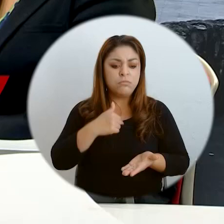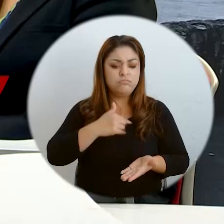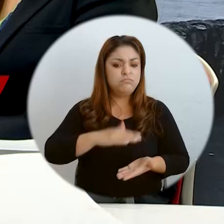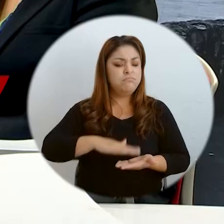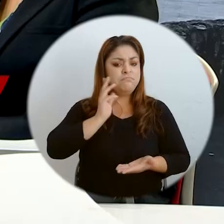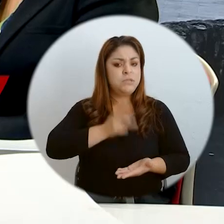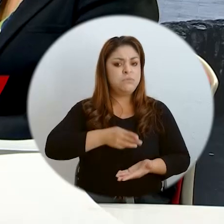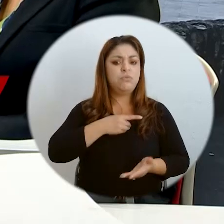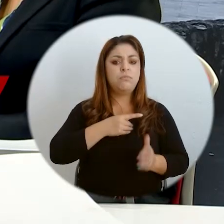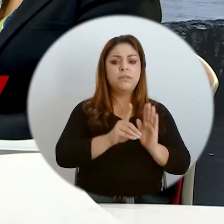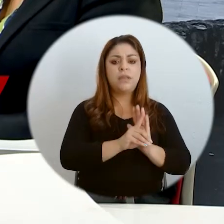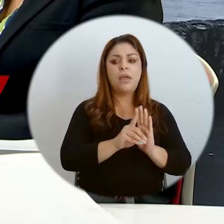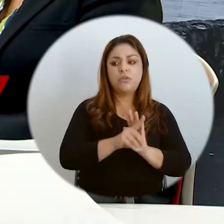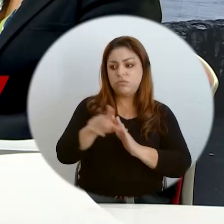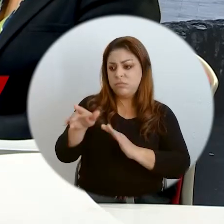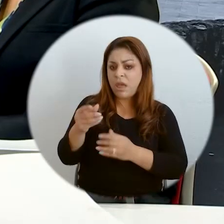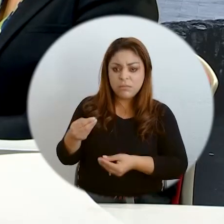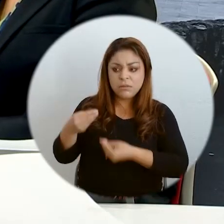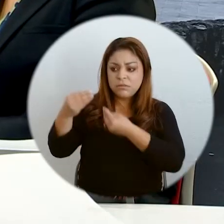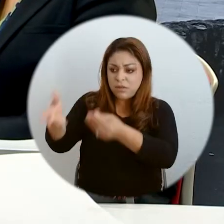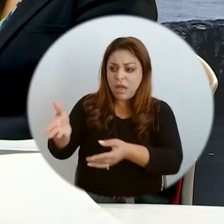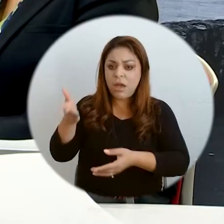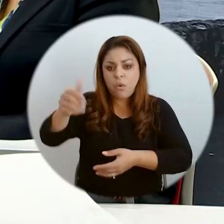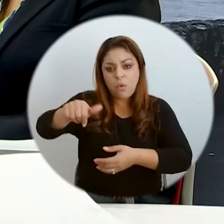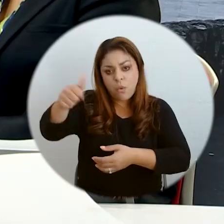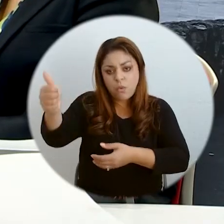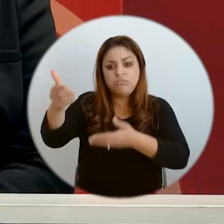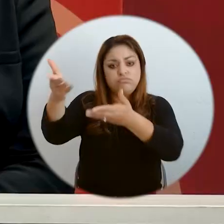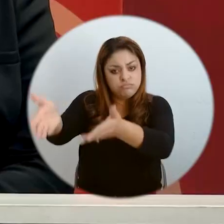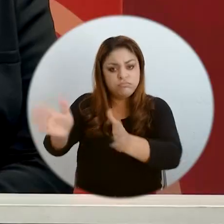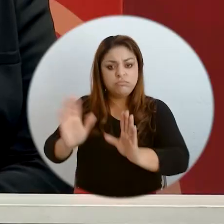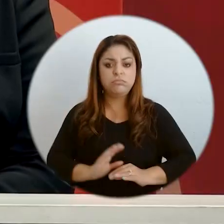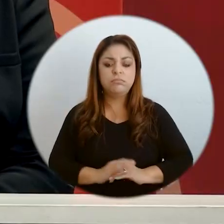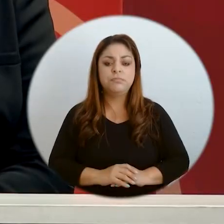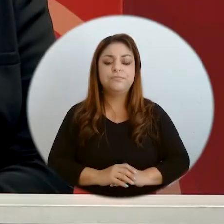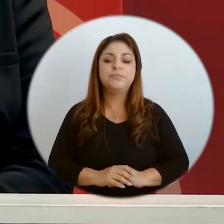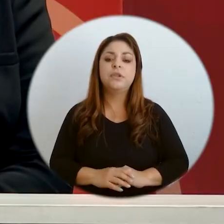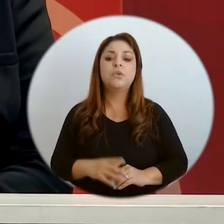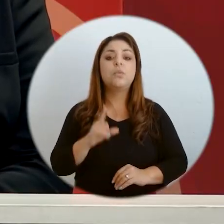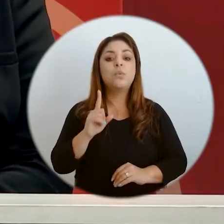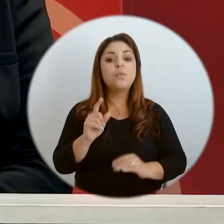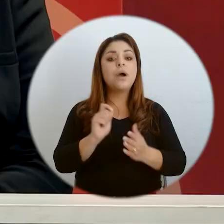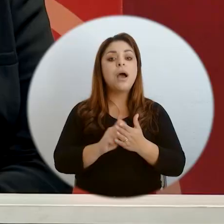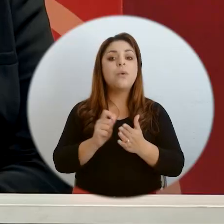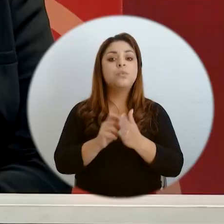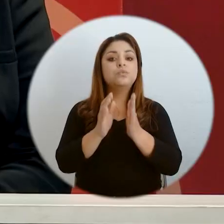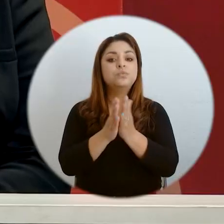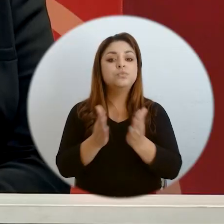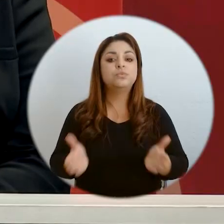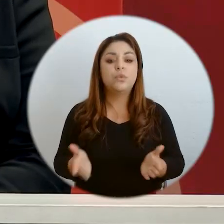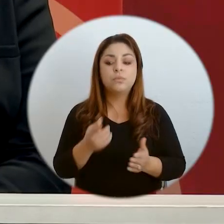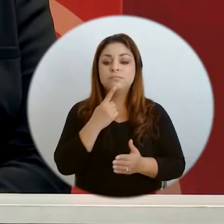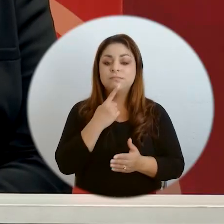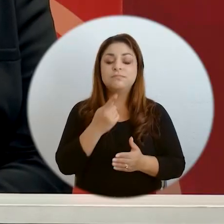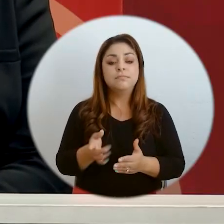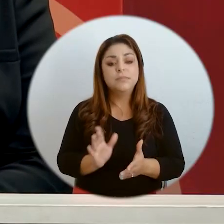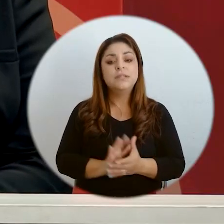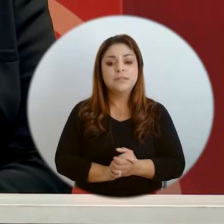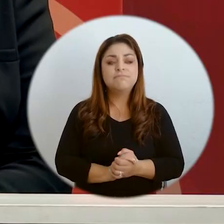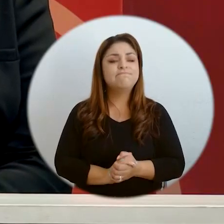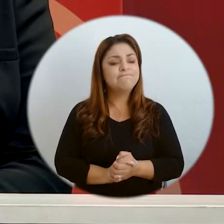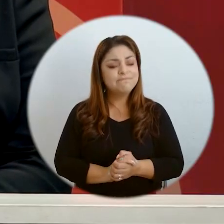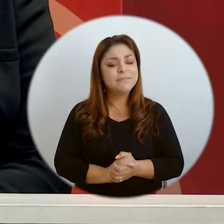corresponde. Y aquí creo que hay que retomar lo que uno de los autores señala muy bien en el libro, y es